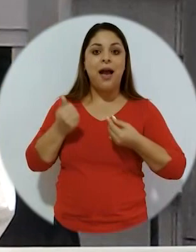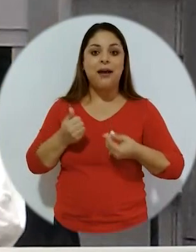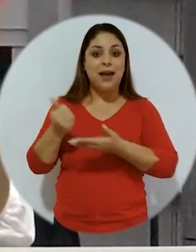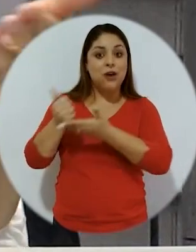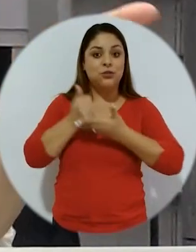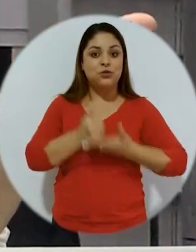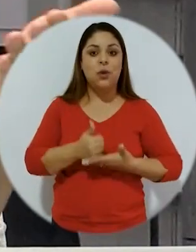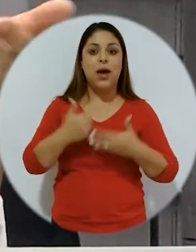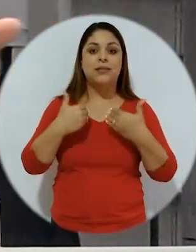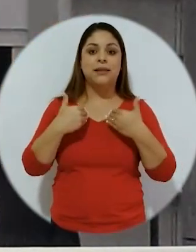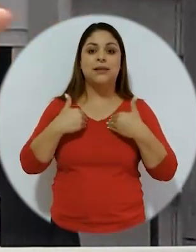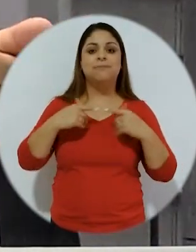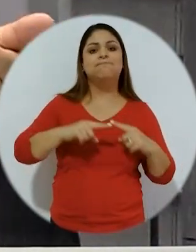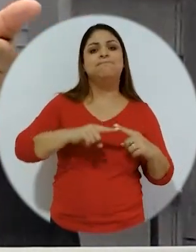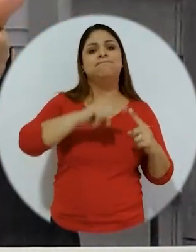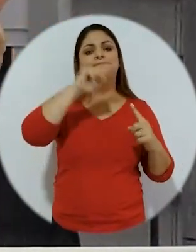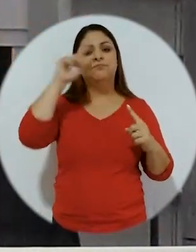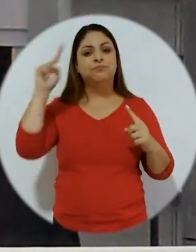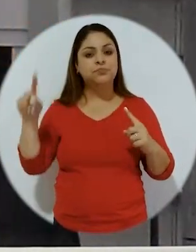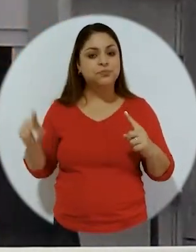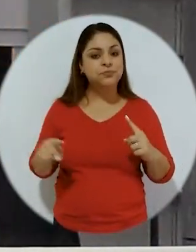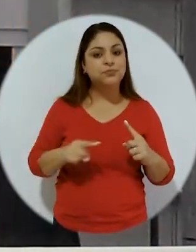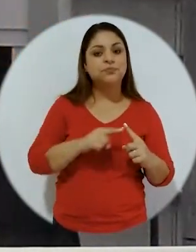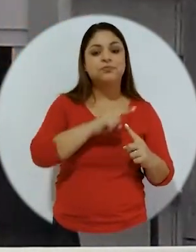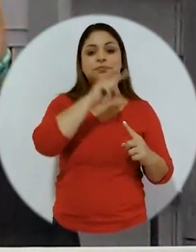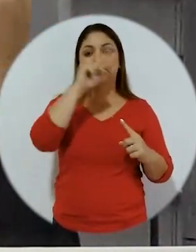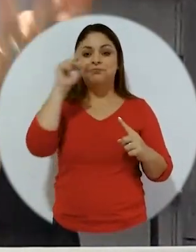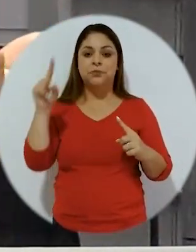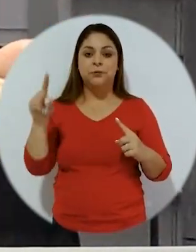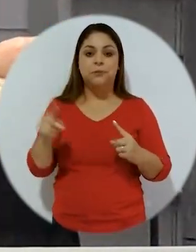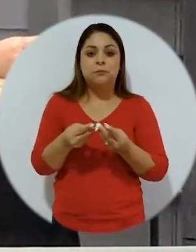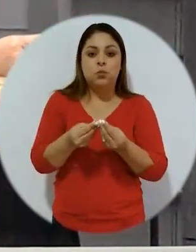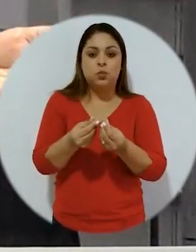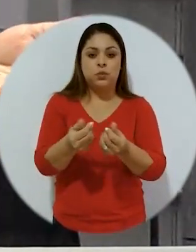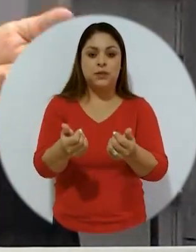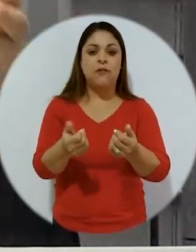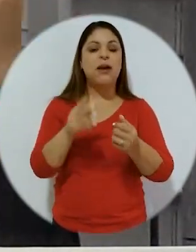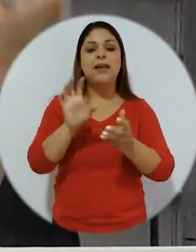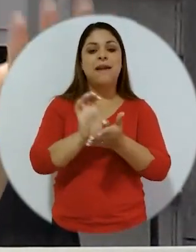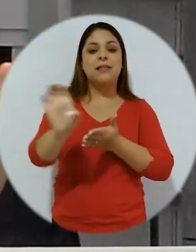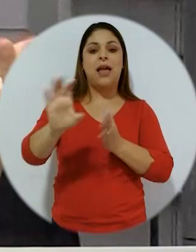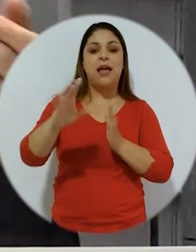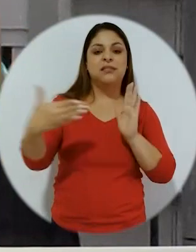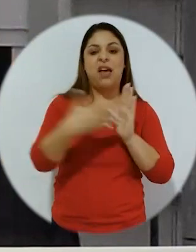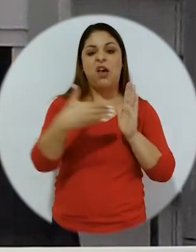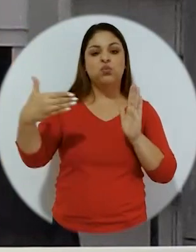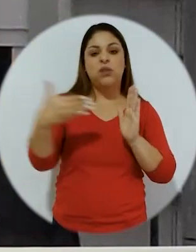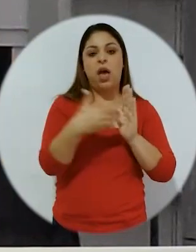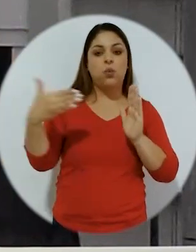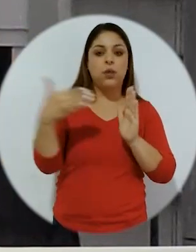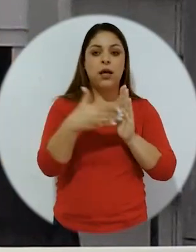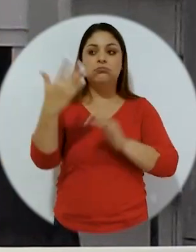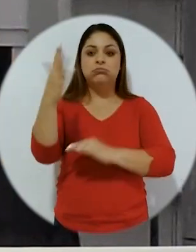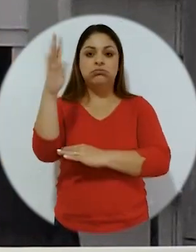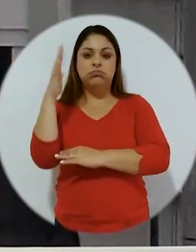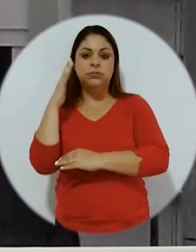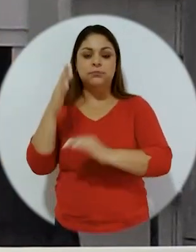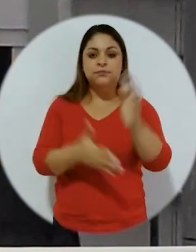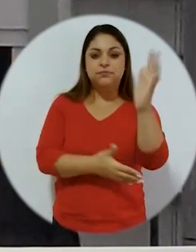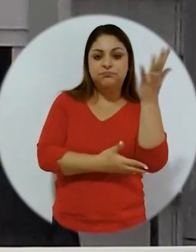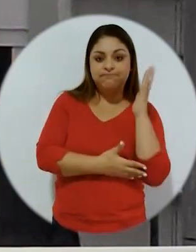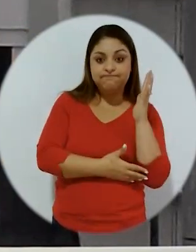una circularidad dentro del proceso productivo y permite mitigar el daño ambiental que tienen algunas de las grandes empresas y